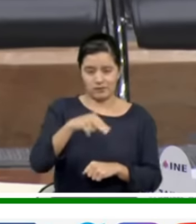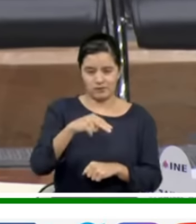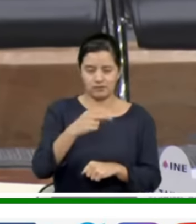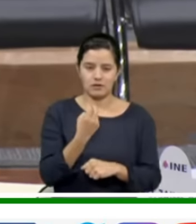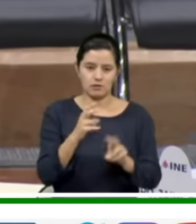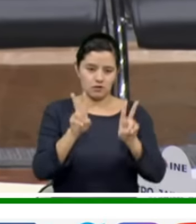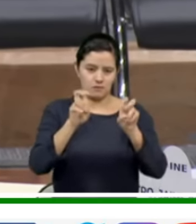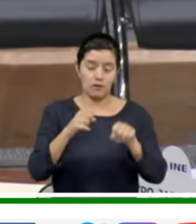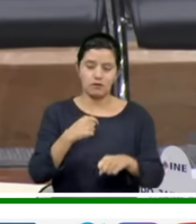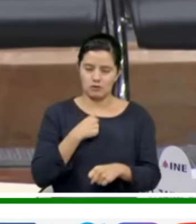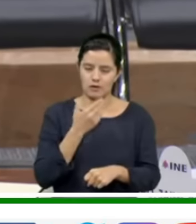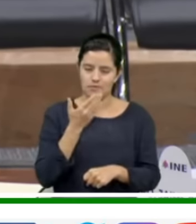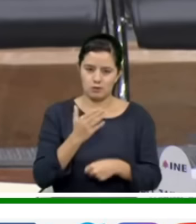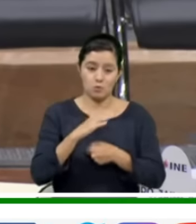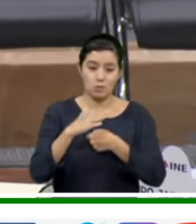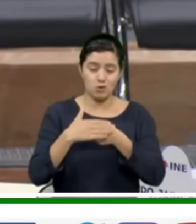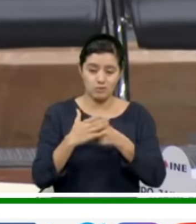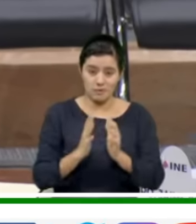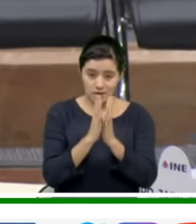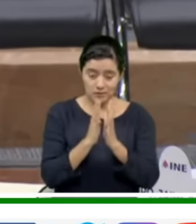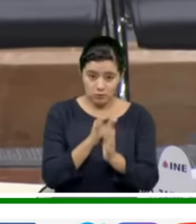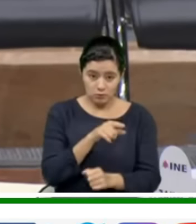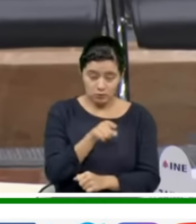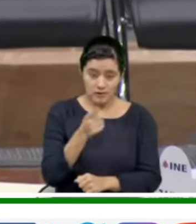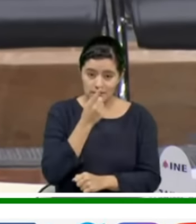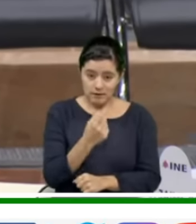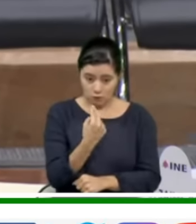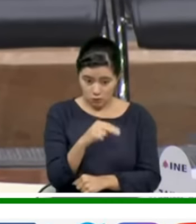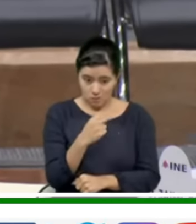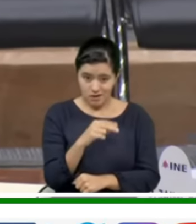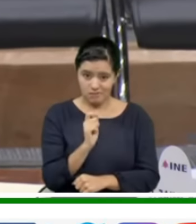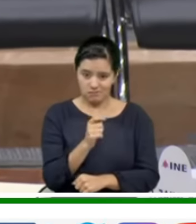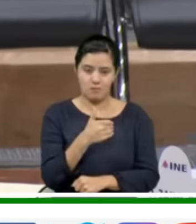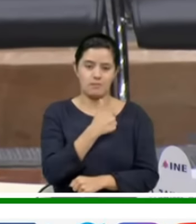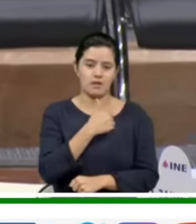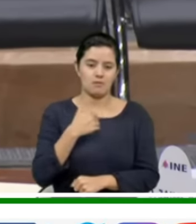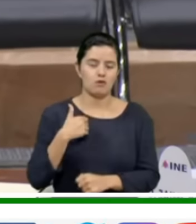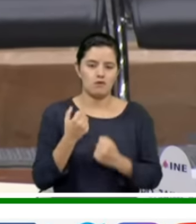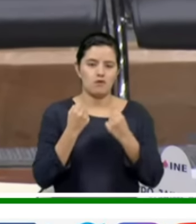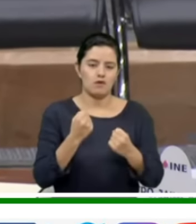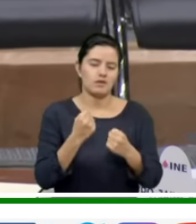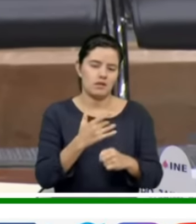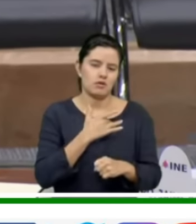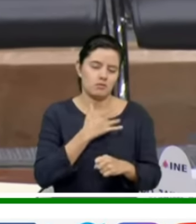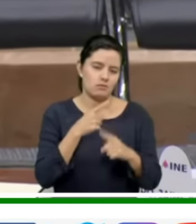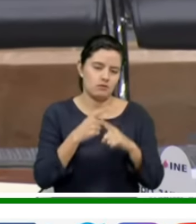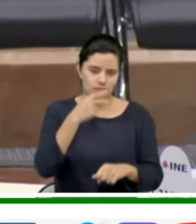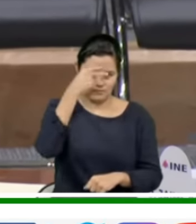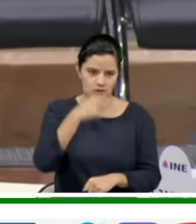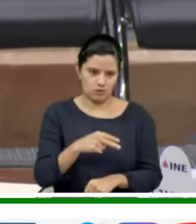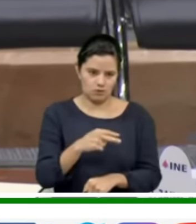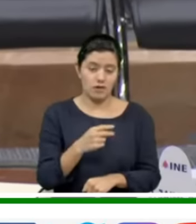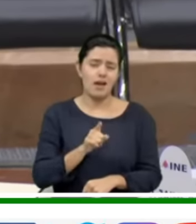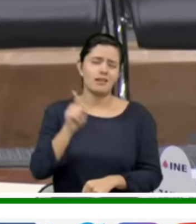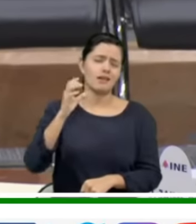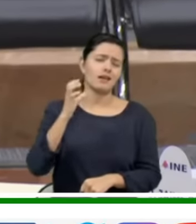próximas intervenciones cuando se refiere a nosotros se refiera así los integrantes de fuerza y corazón por México en la cámara